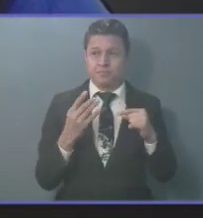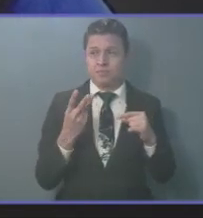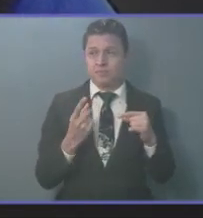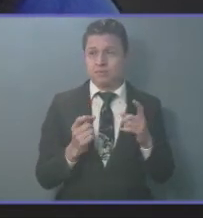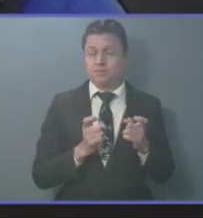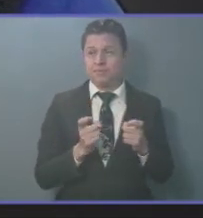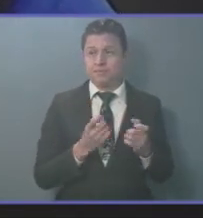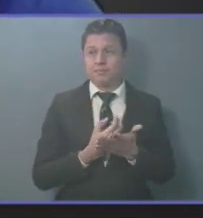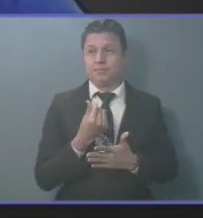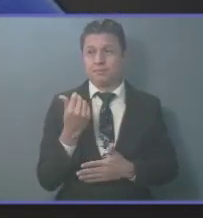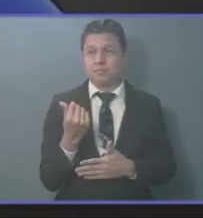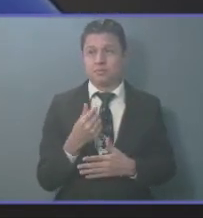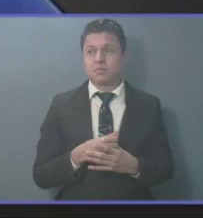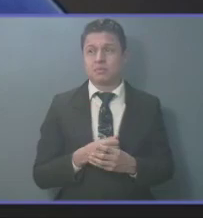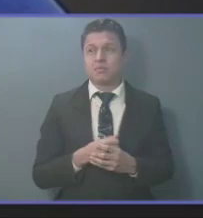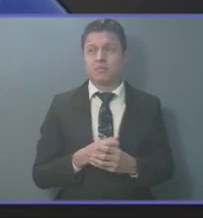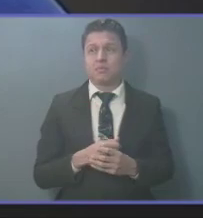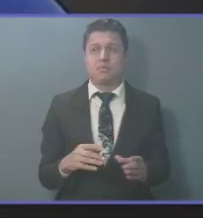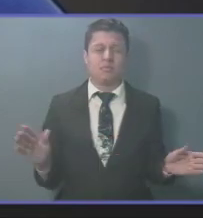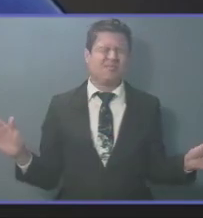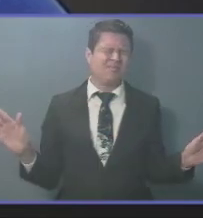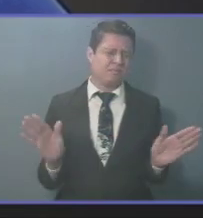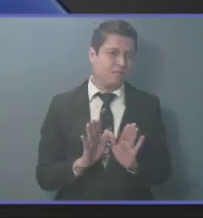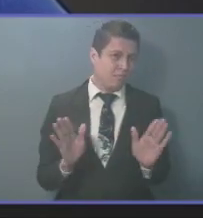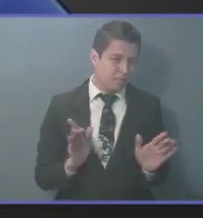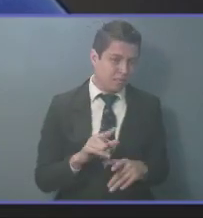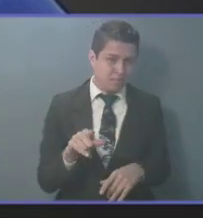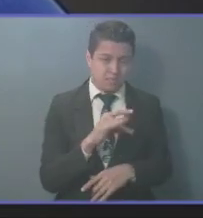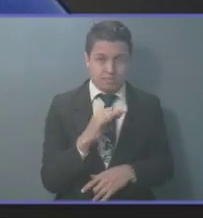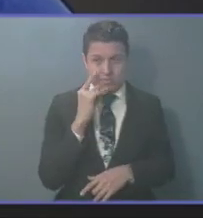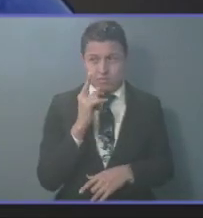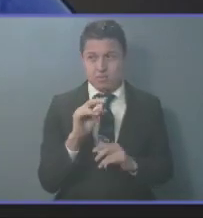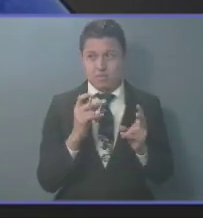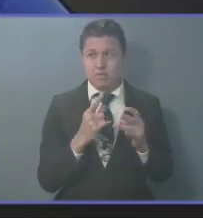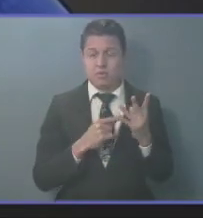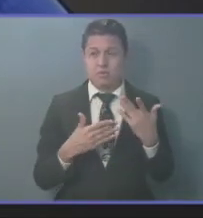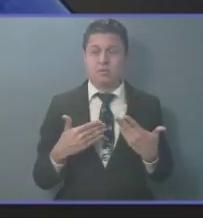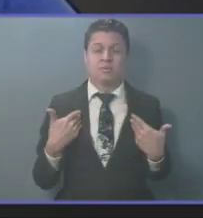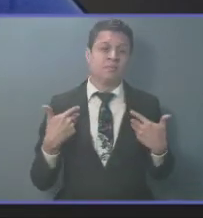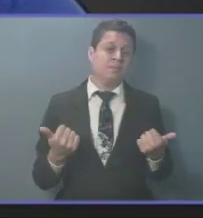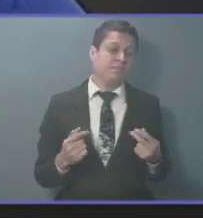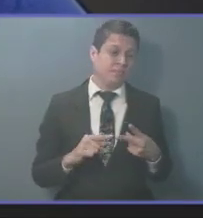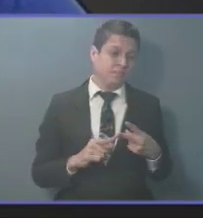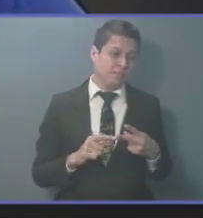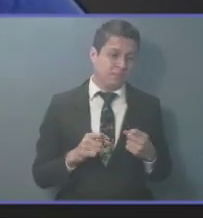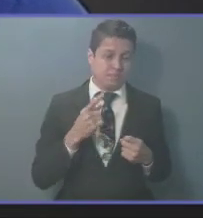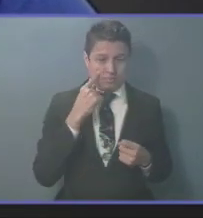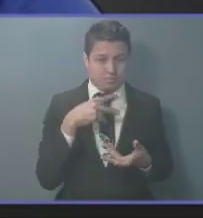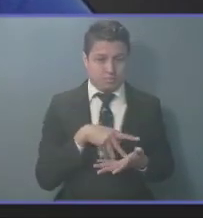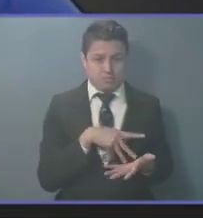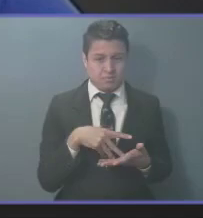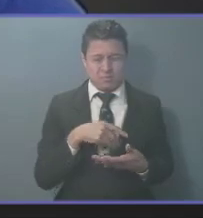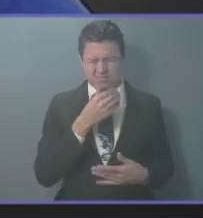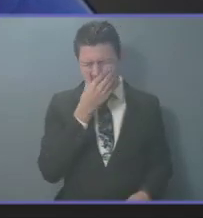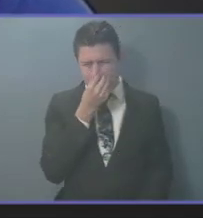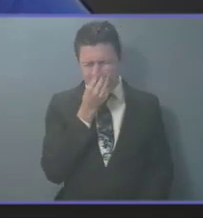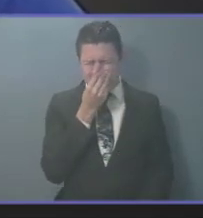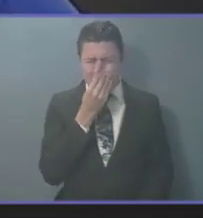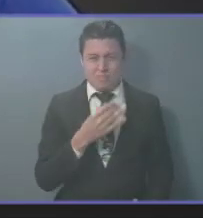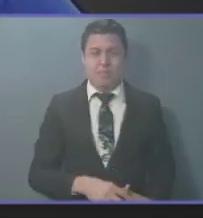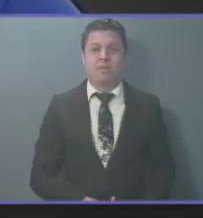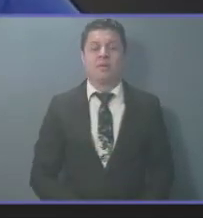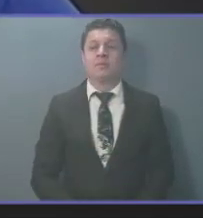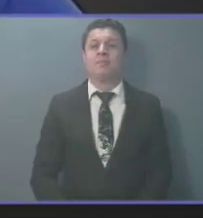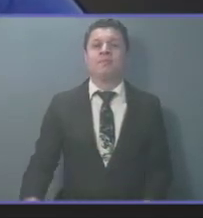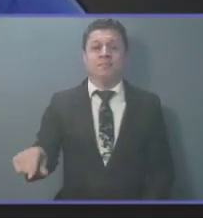economía. Ninguna de ellas tiene que ver con el derecho a la salud, para la cual usted,